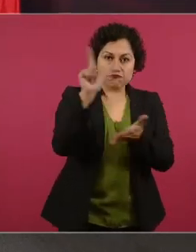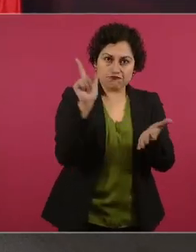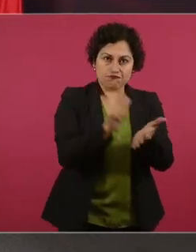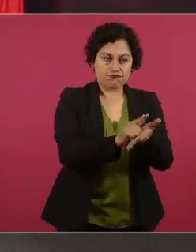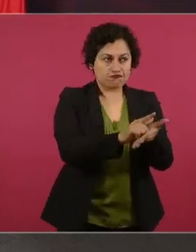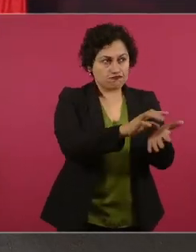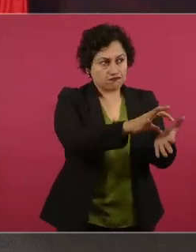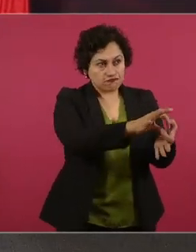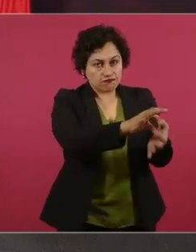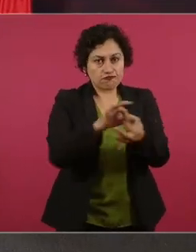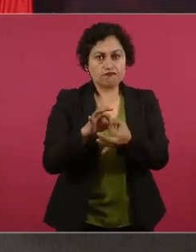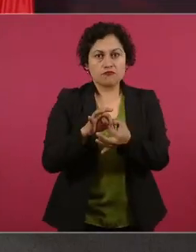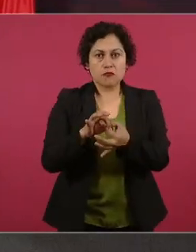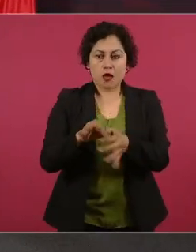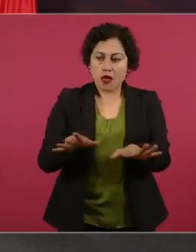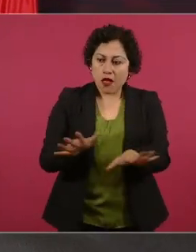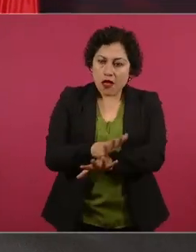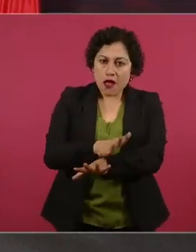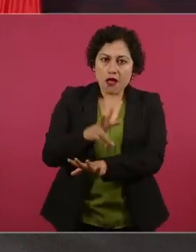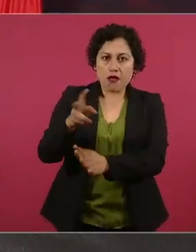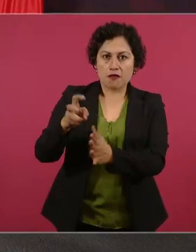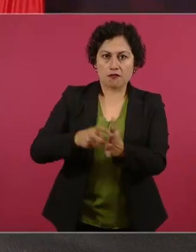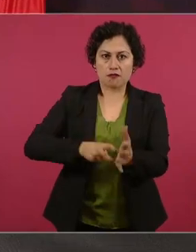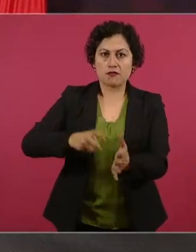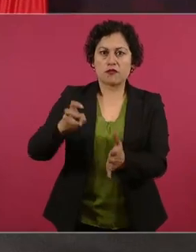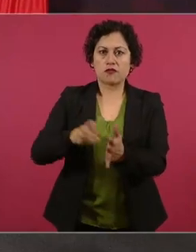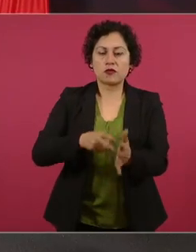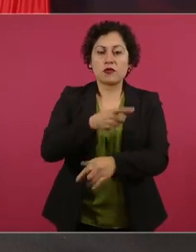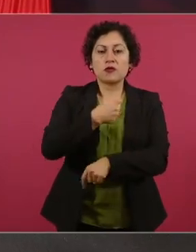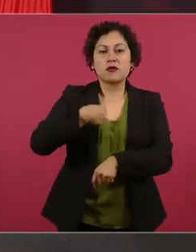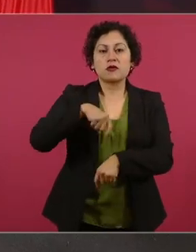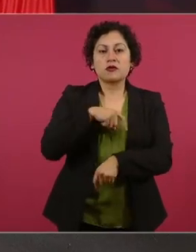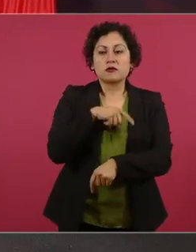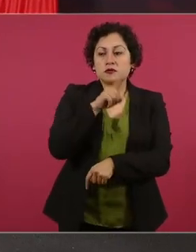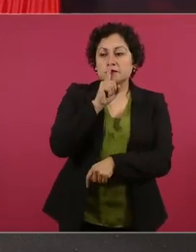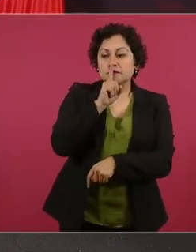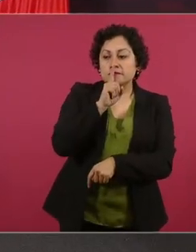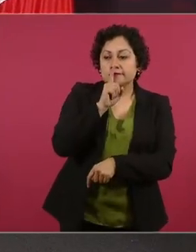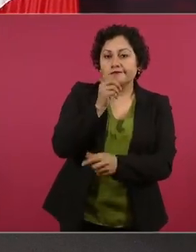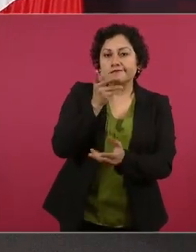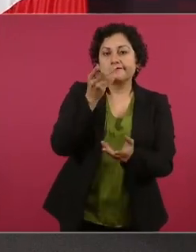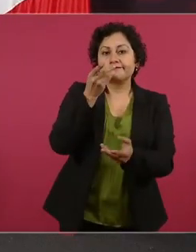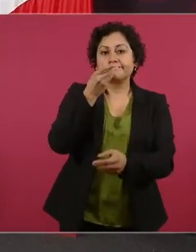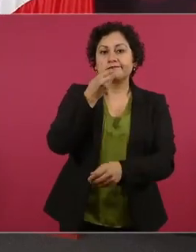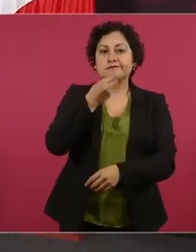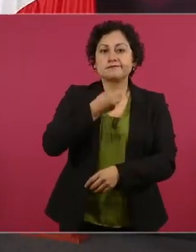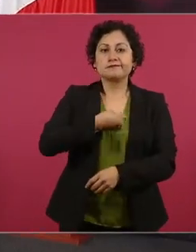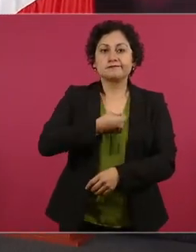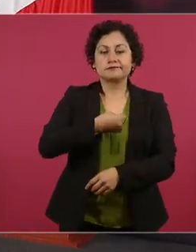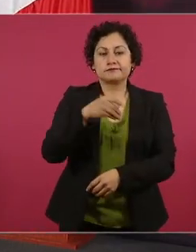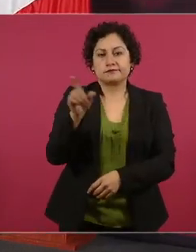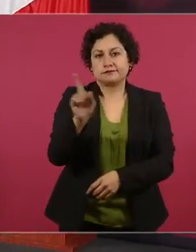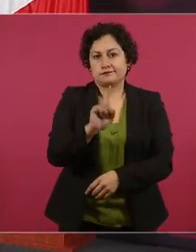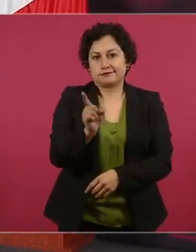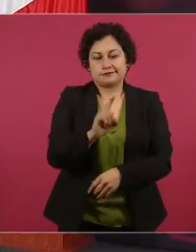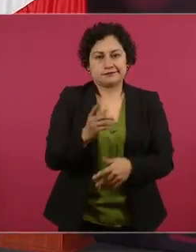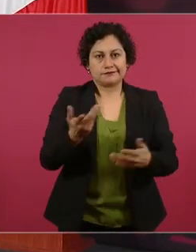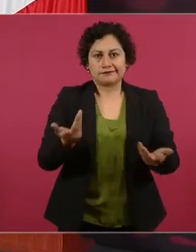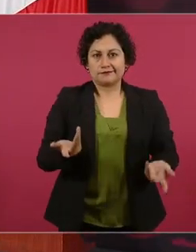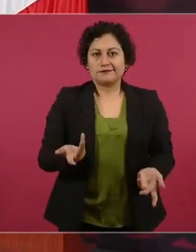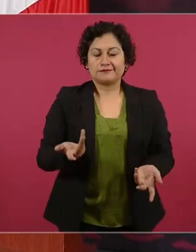buscar los cambios, no quedarnos con los brazos cruzados, que porque ya el